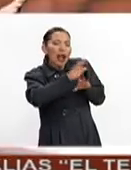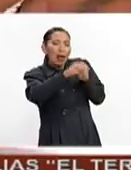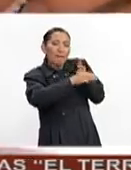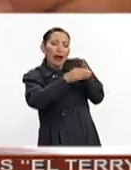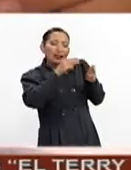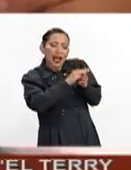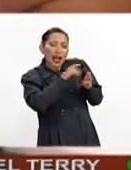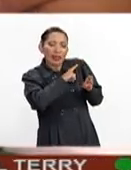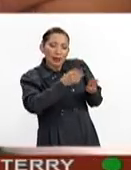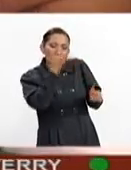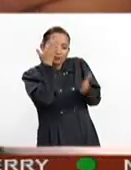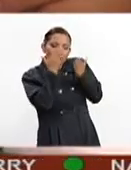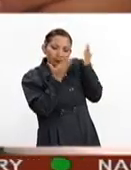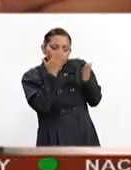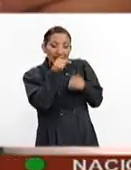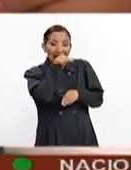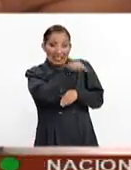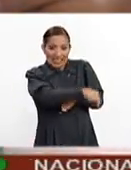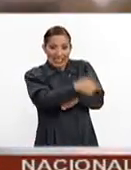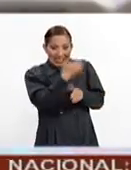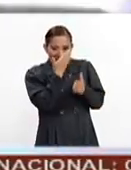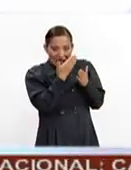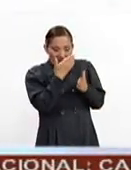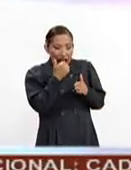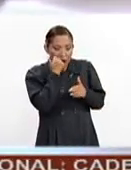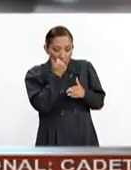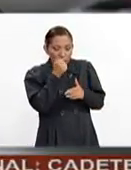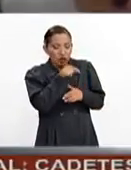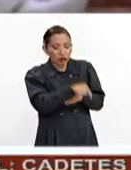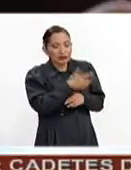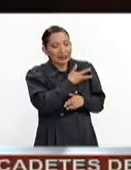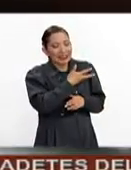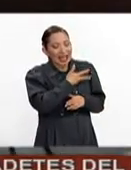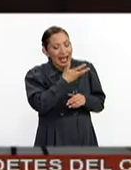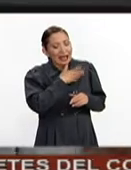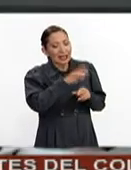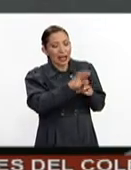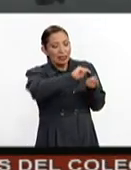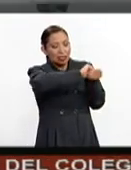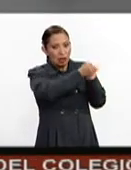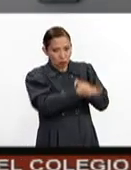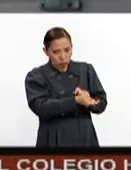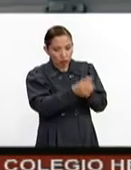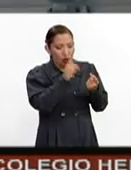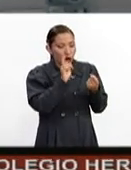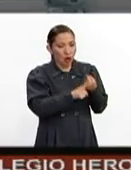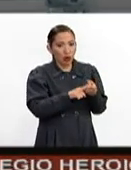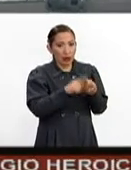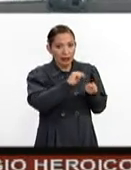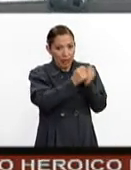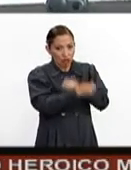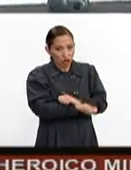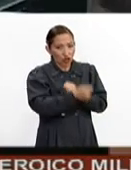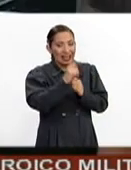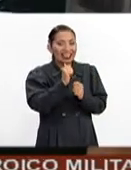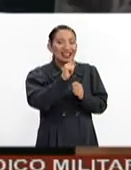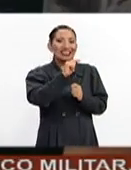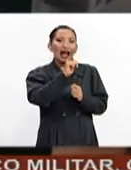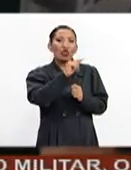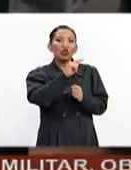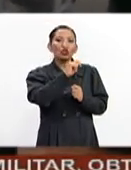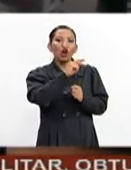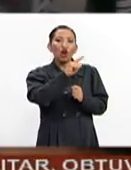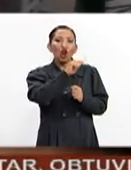materias van a tener. Ellos van a tener materias, obviamente, de traducción, llamamos traducción y traductología,